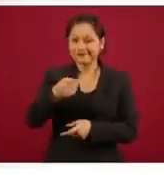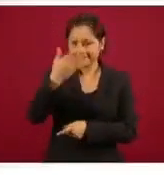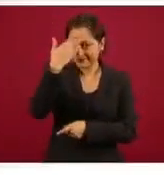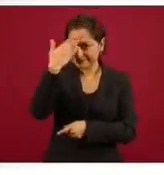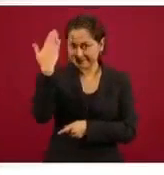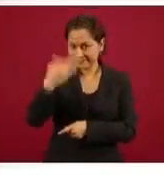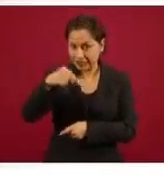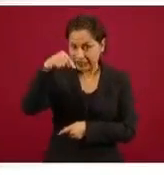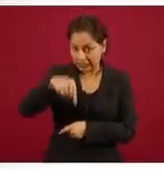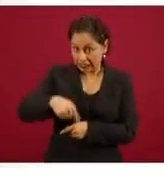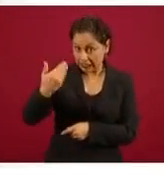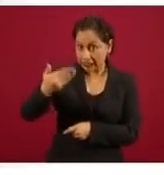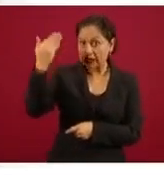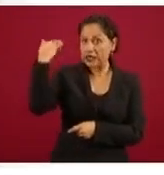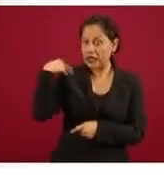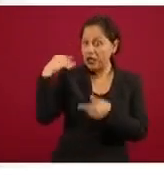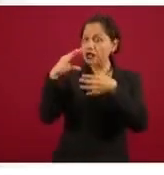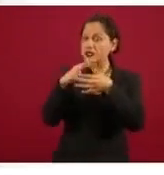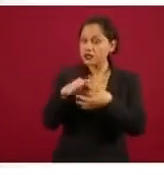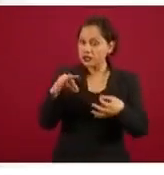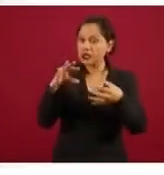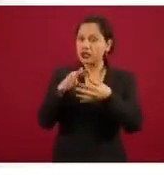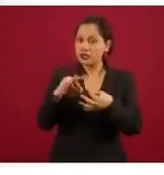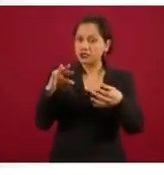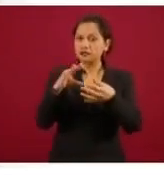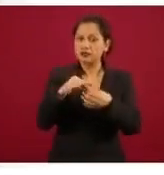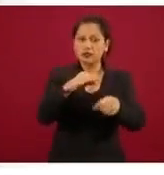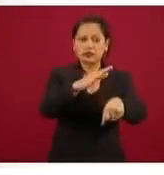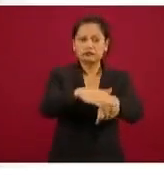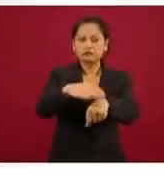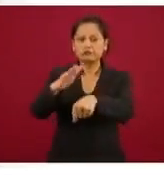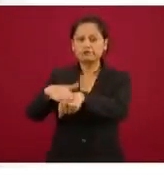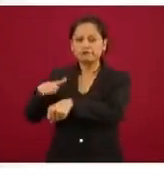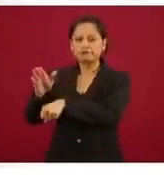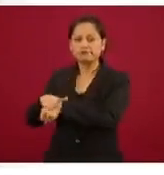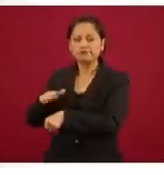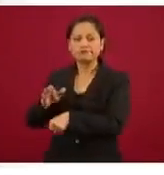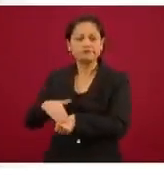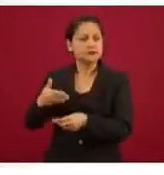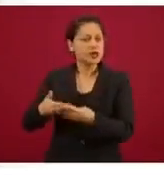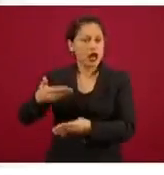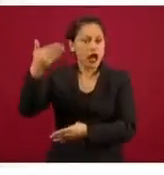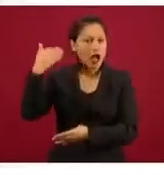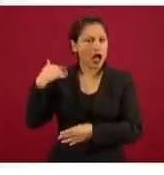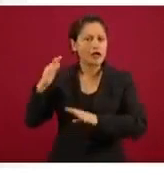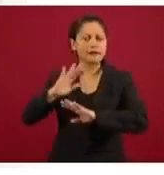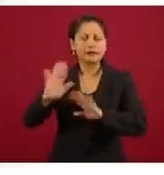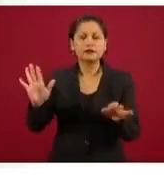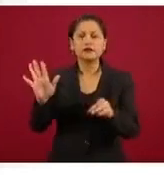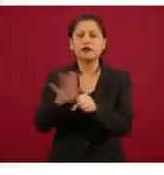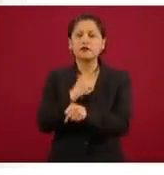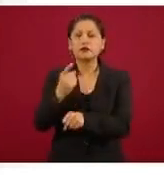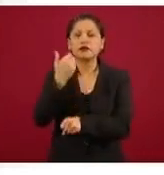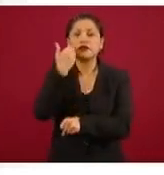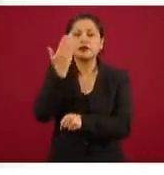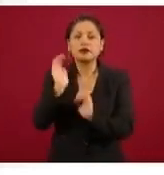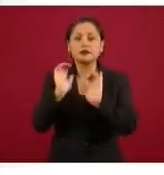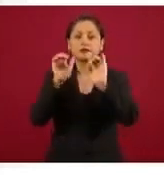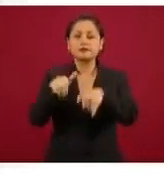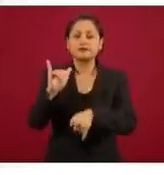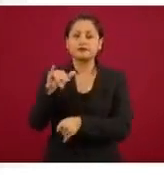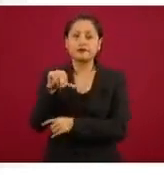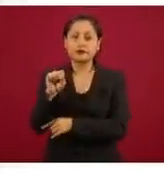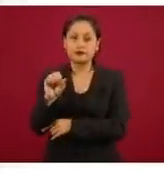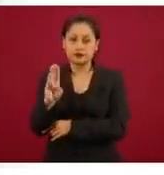de la Salud, empezó con el propósito de contribuir al desarrollo del Instituto de Salud para el Bienestar y cubrir la enorme